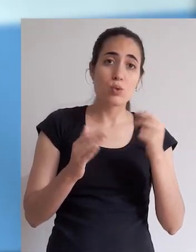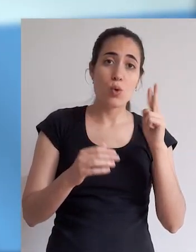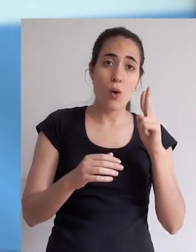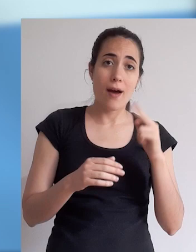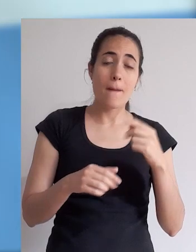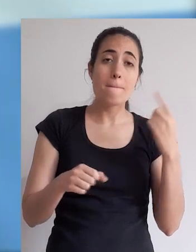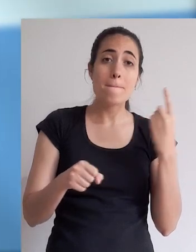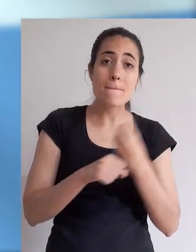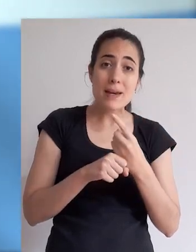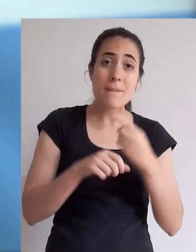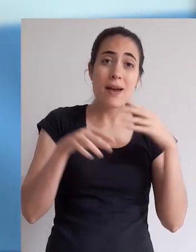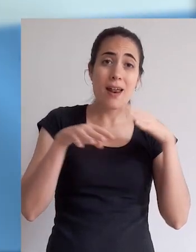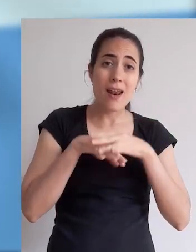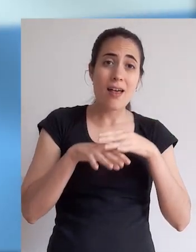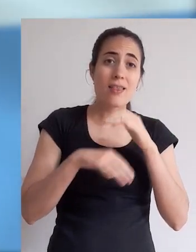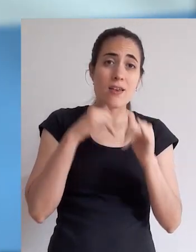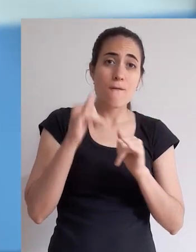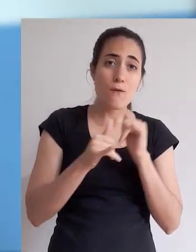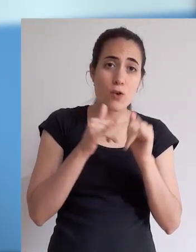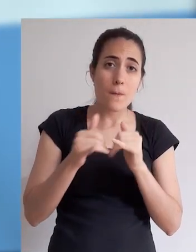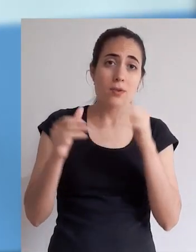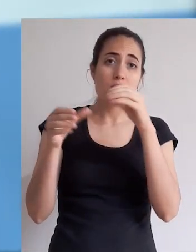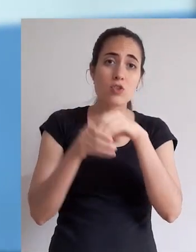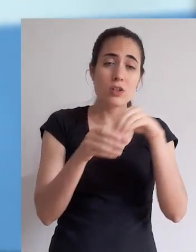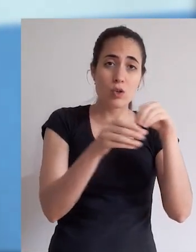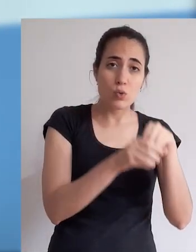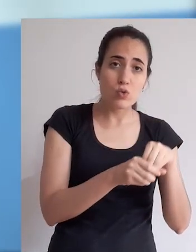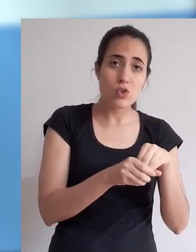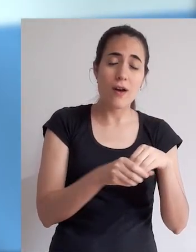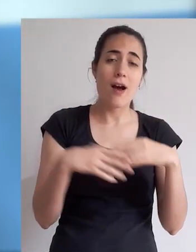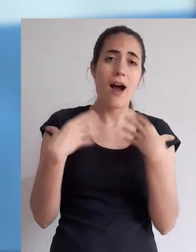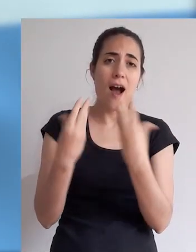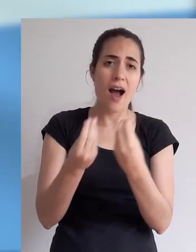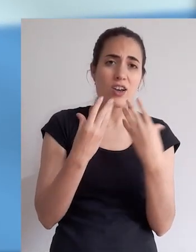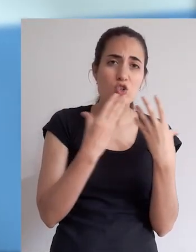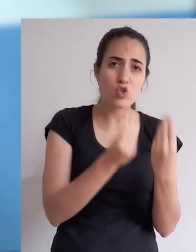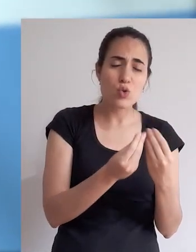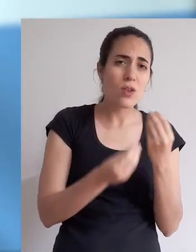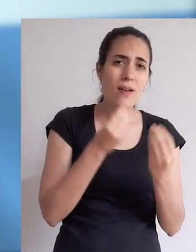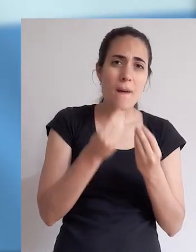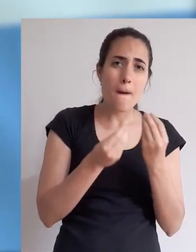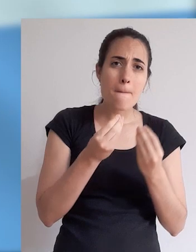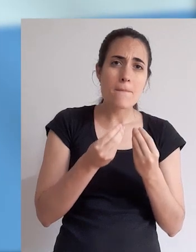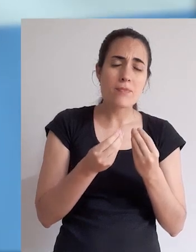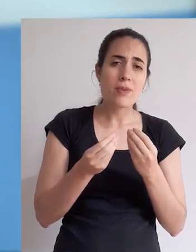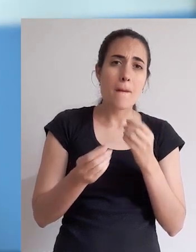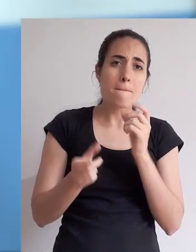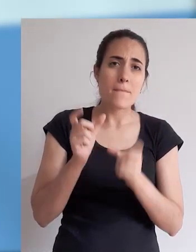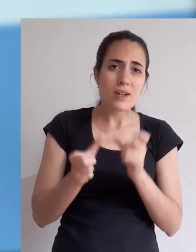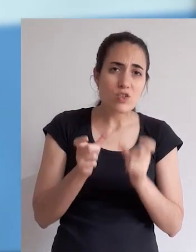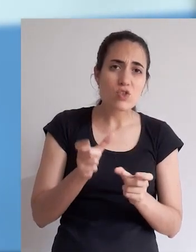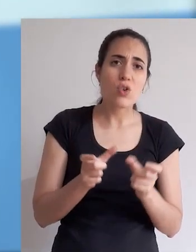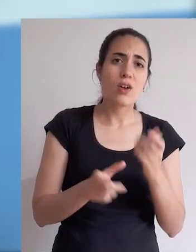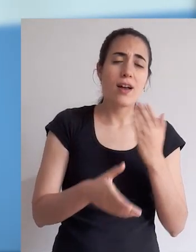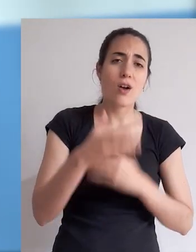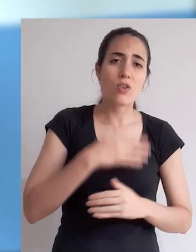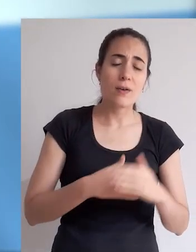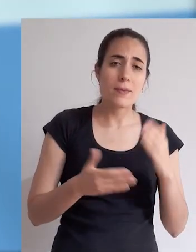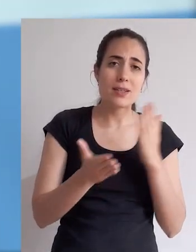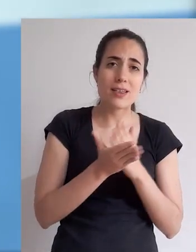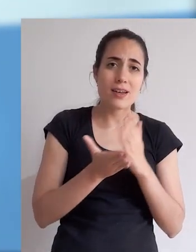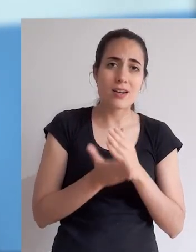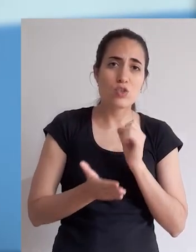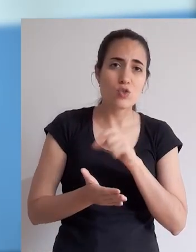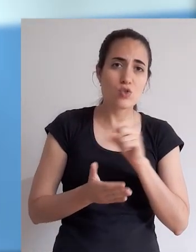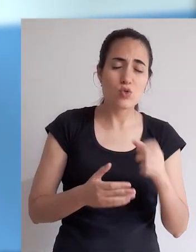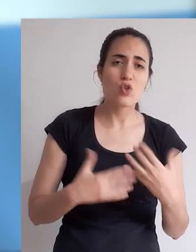www.jcgdiscapacidadnacional.com.ar. Primera red de información, inclusión y solidaridad en defensa de los derechos de las personas